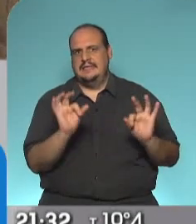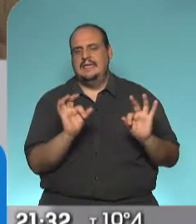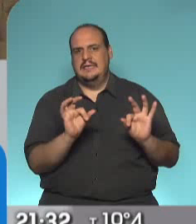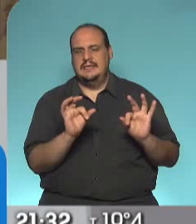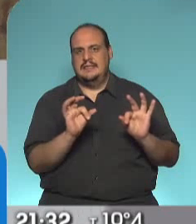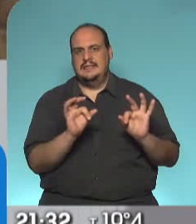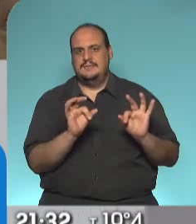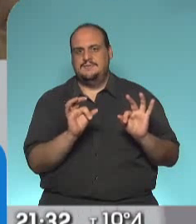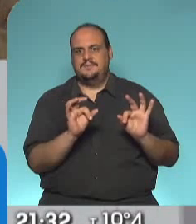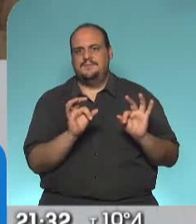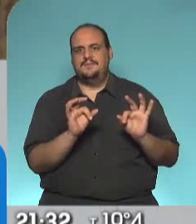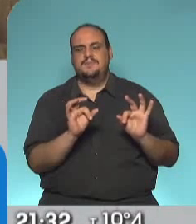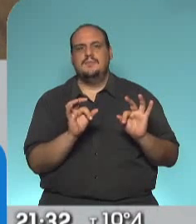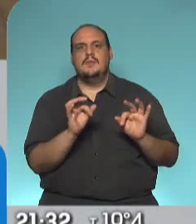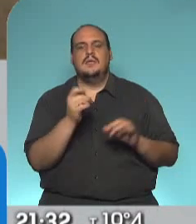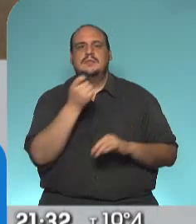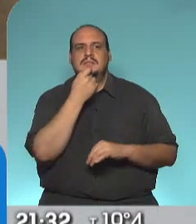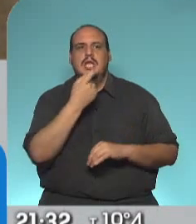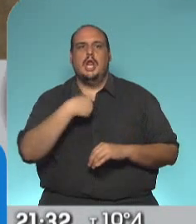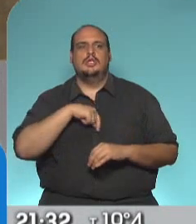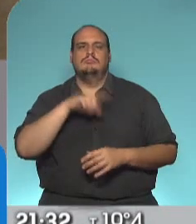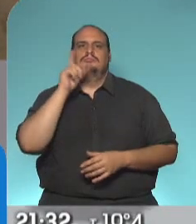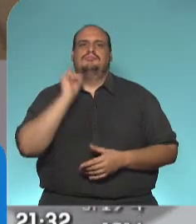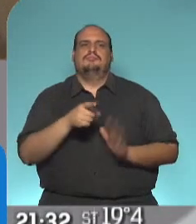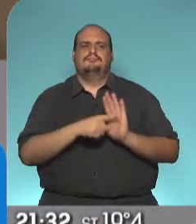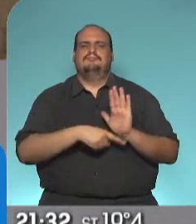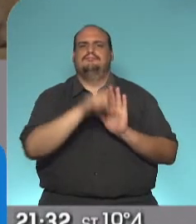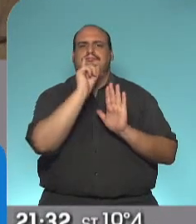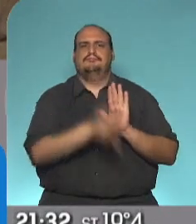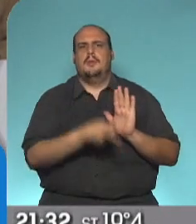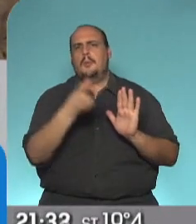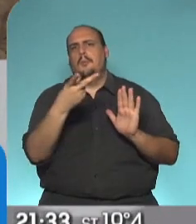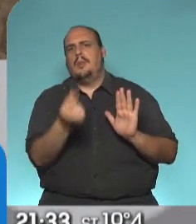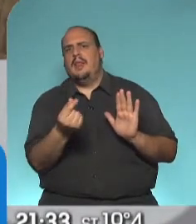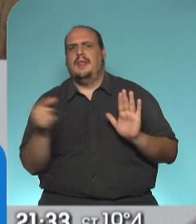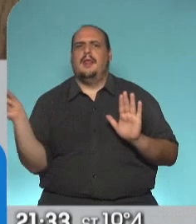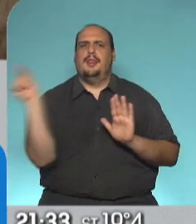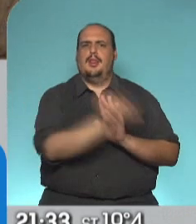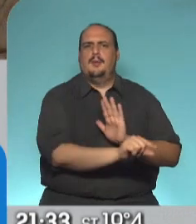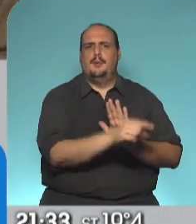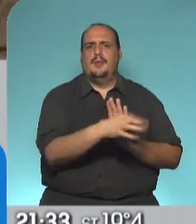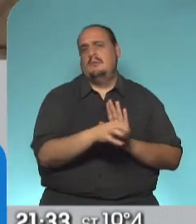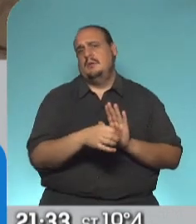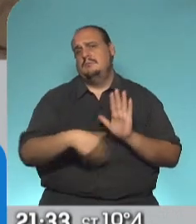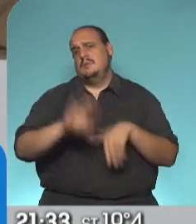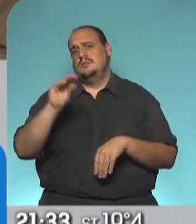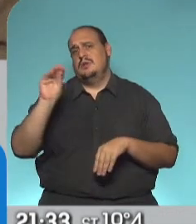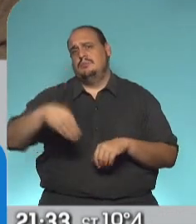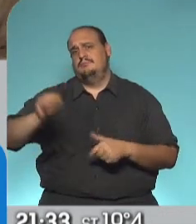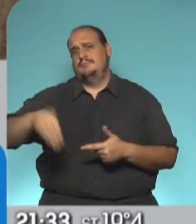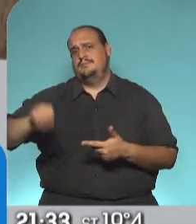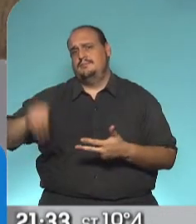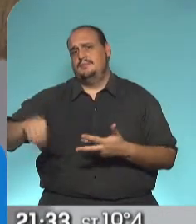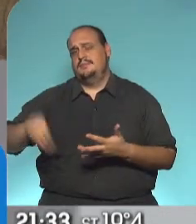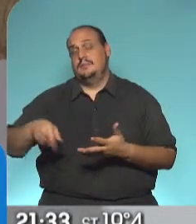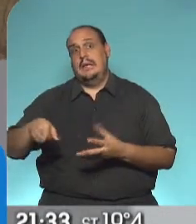nosotros hiciéramos una norma en la cual obligáramos a devolver el dinero muchas de ellas entrarían en quiebra y éste entraríamos en un